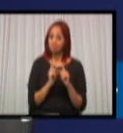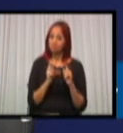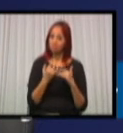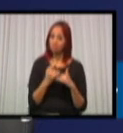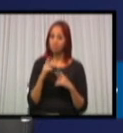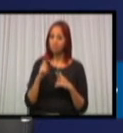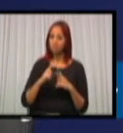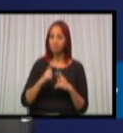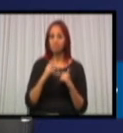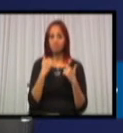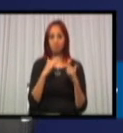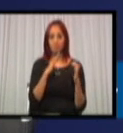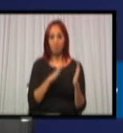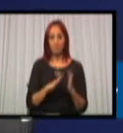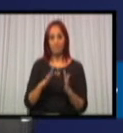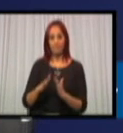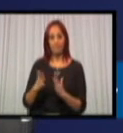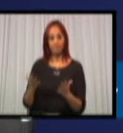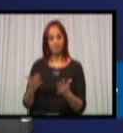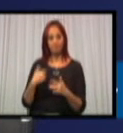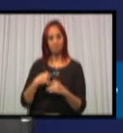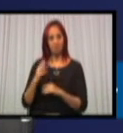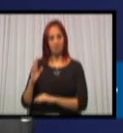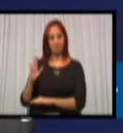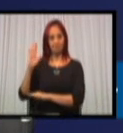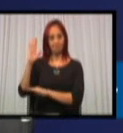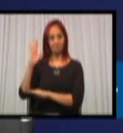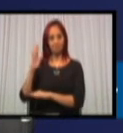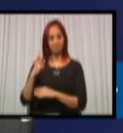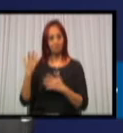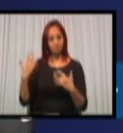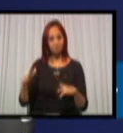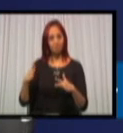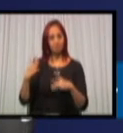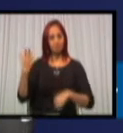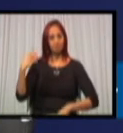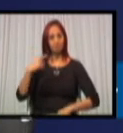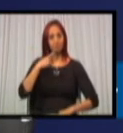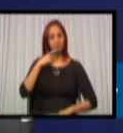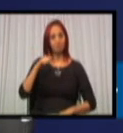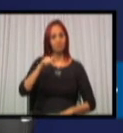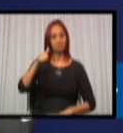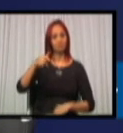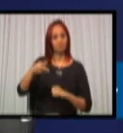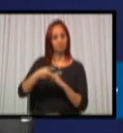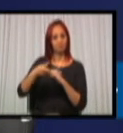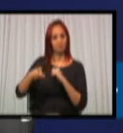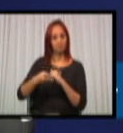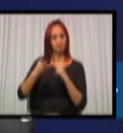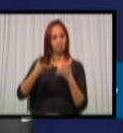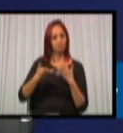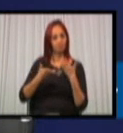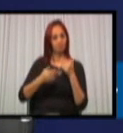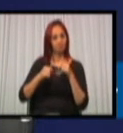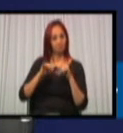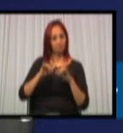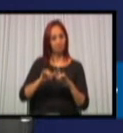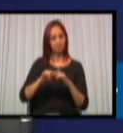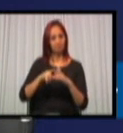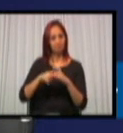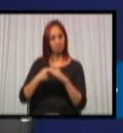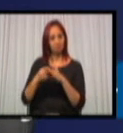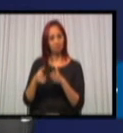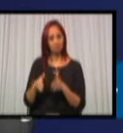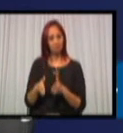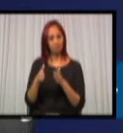planificación. Yo me comprometo, y ya lo he hecho en otras ocasiones, a darle mantenimiento a los